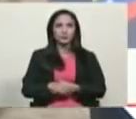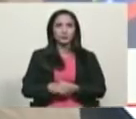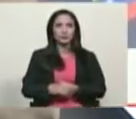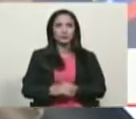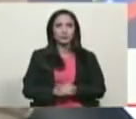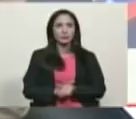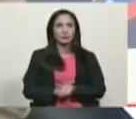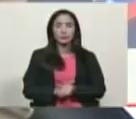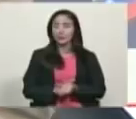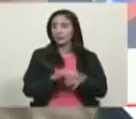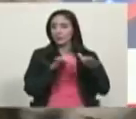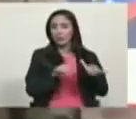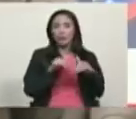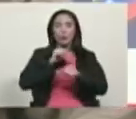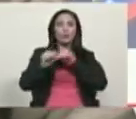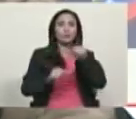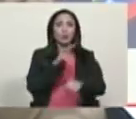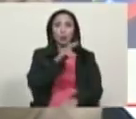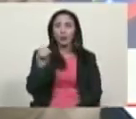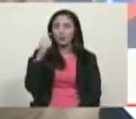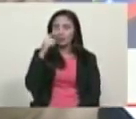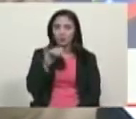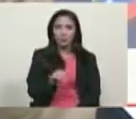Y así fue todo el siglo XX.